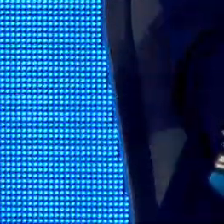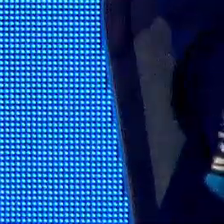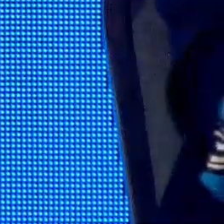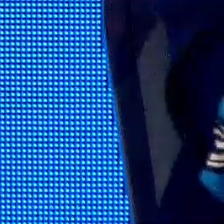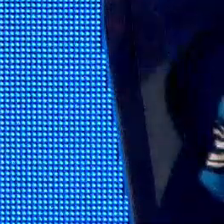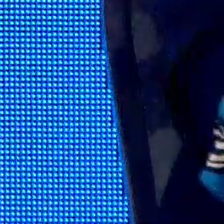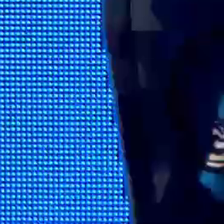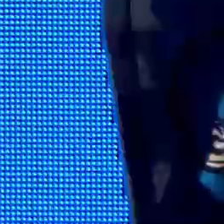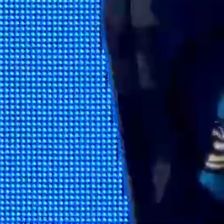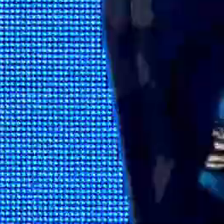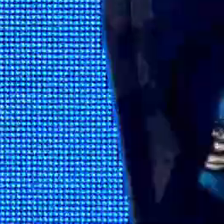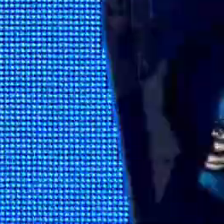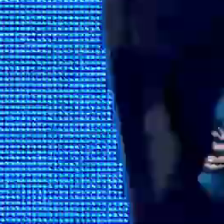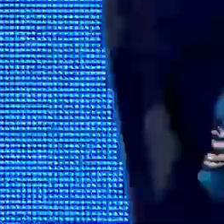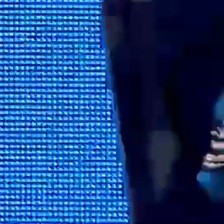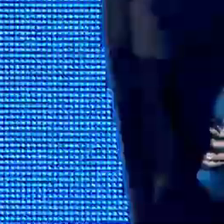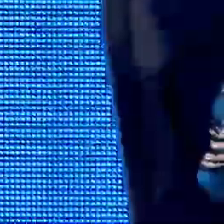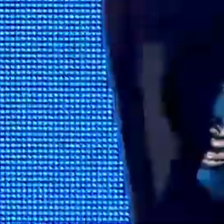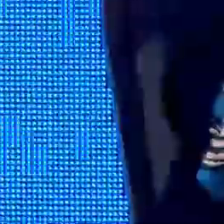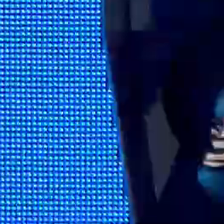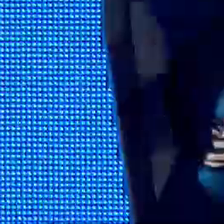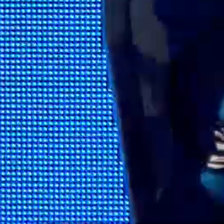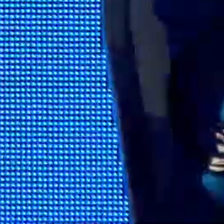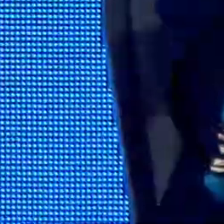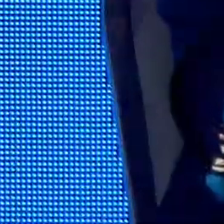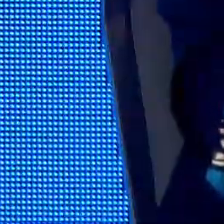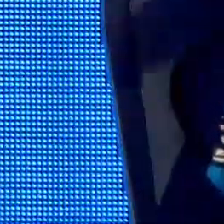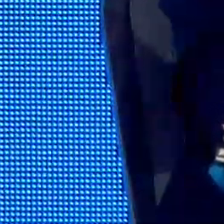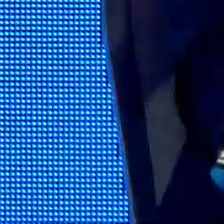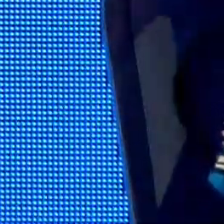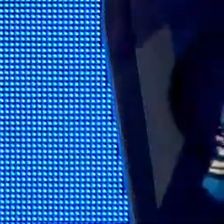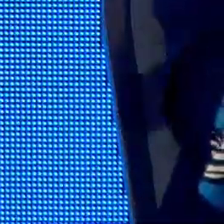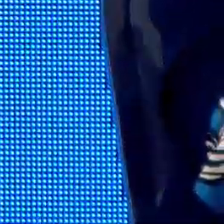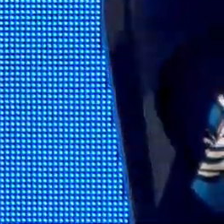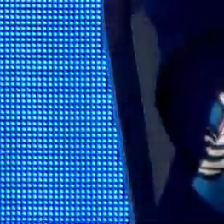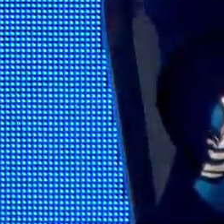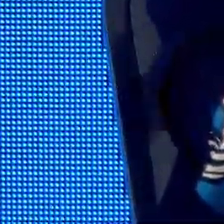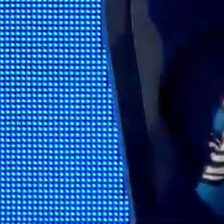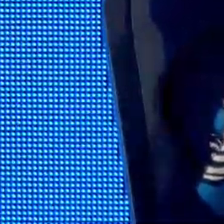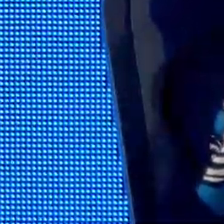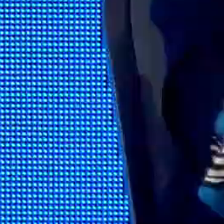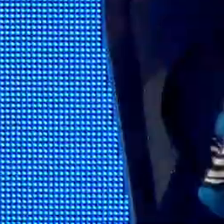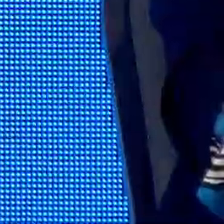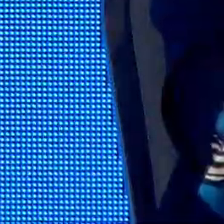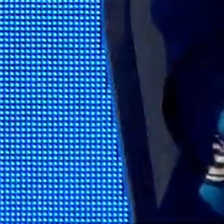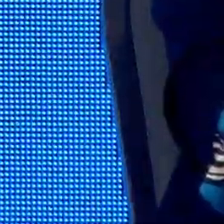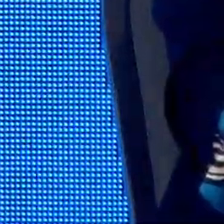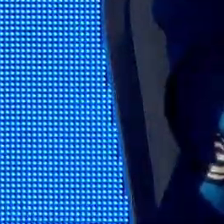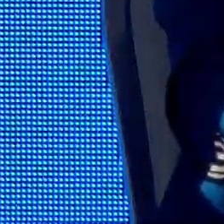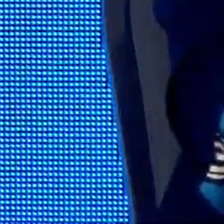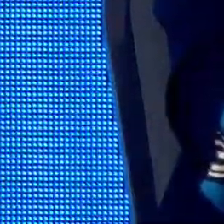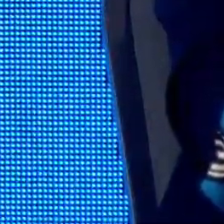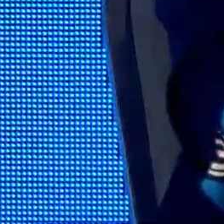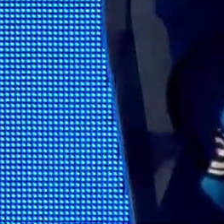construir sobre las bases de la lectura. Y las bases de la lectura es poder leer palabras. ¿Eso es